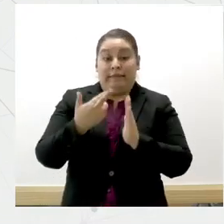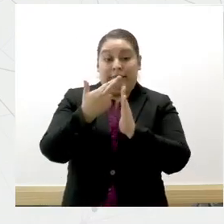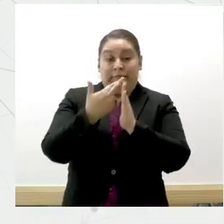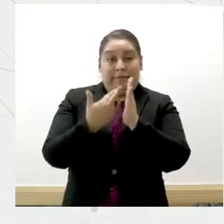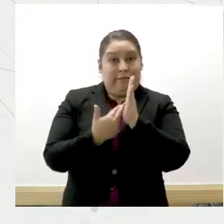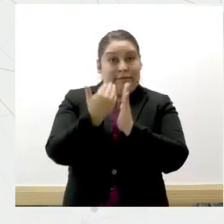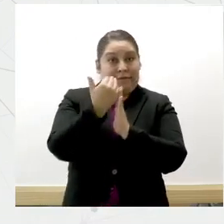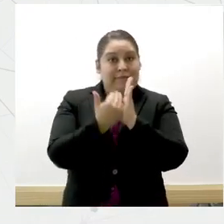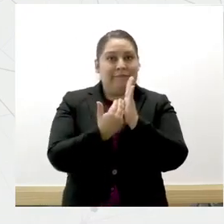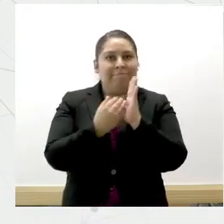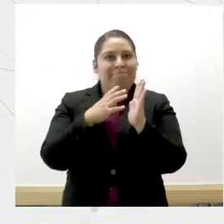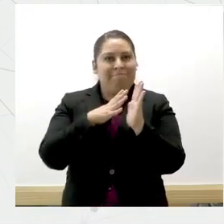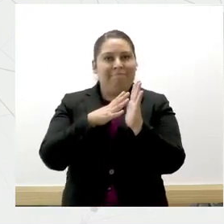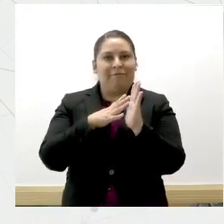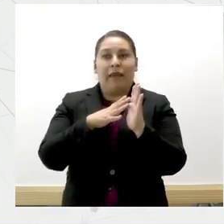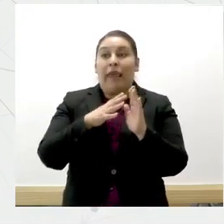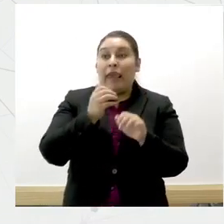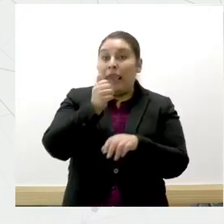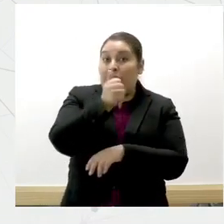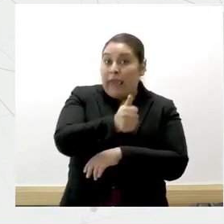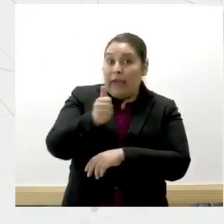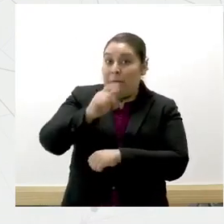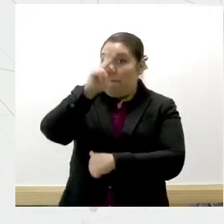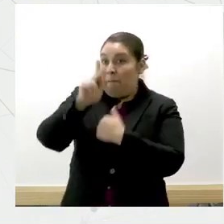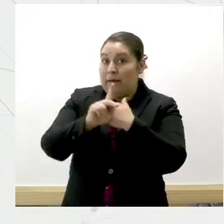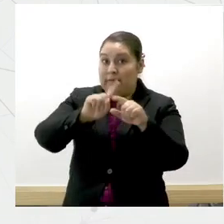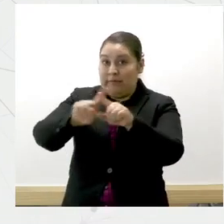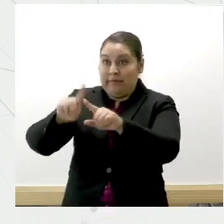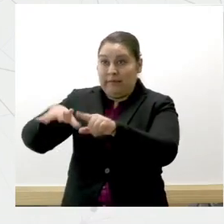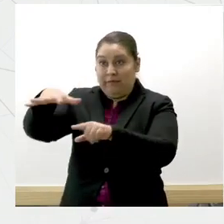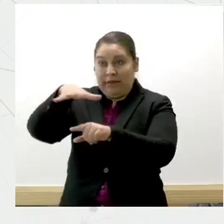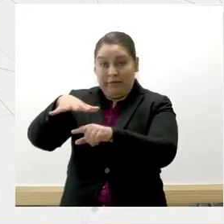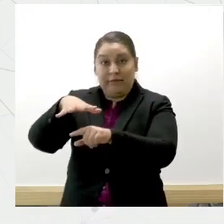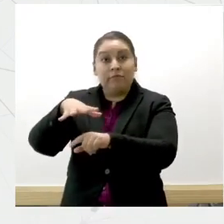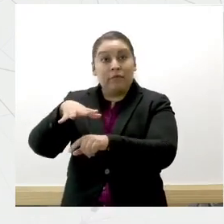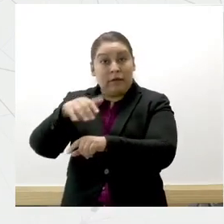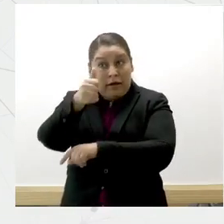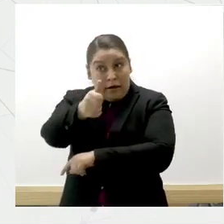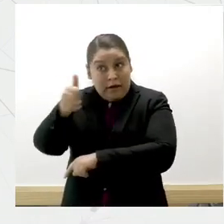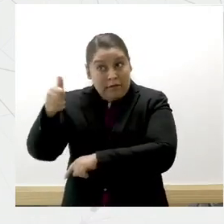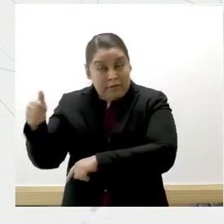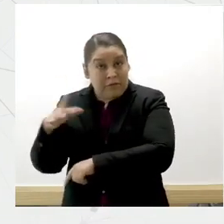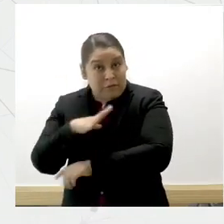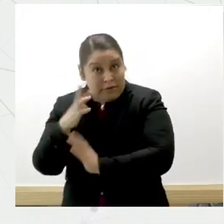plantea es si cada Estado miembro va a desarrollar una propia normativa, y en ese sentido